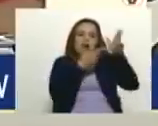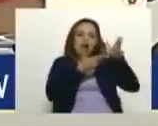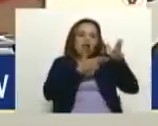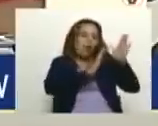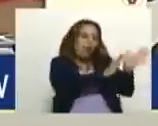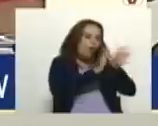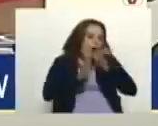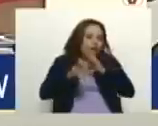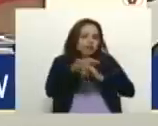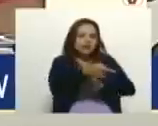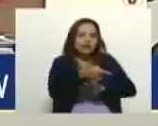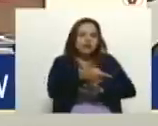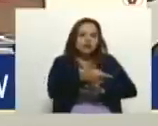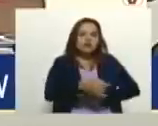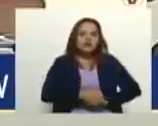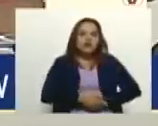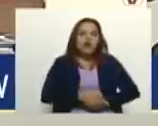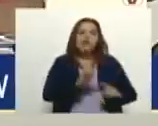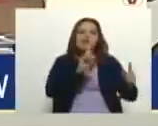Teatro operaciones, una vida en la fría.